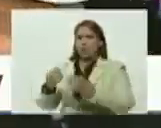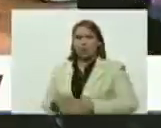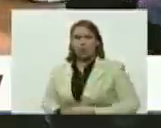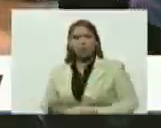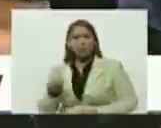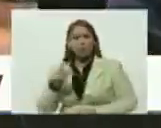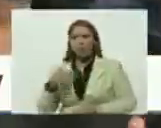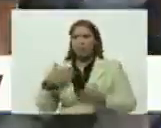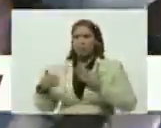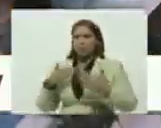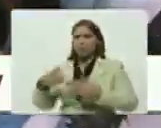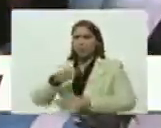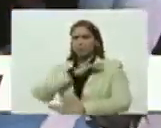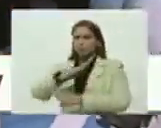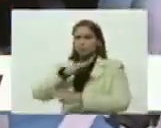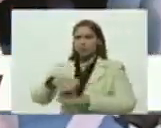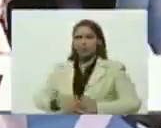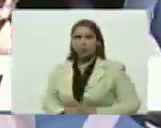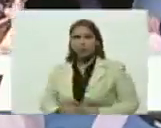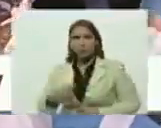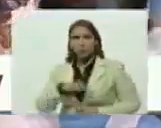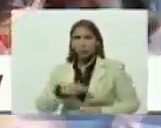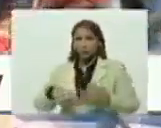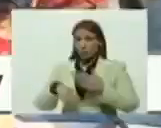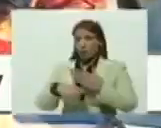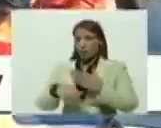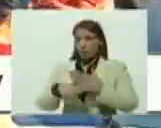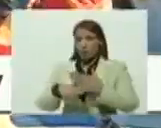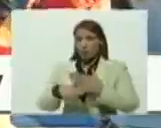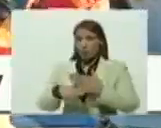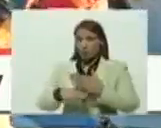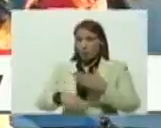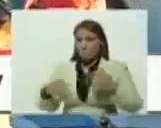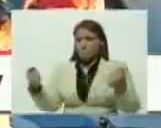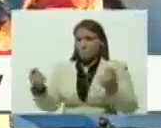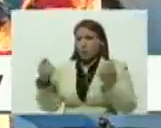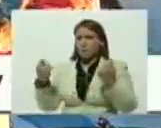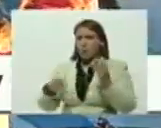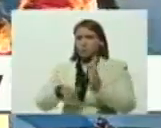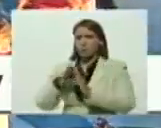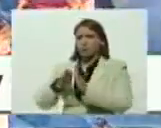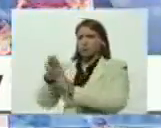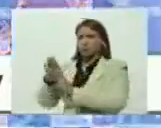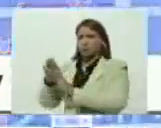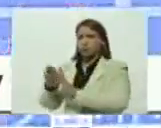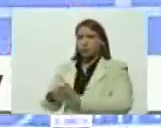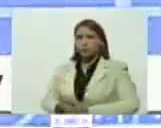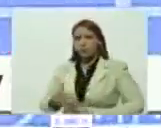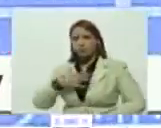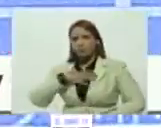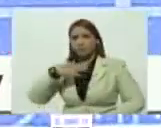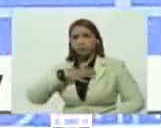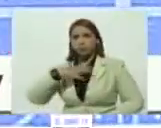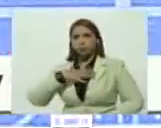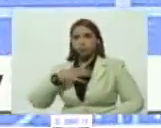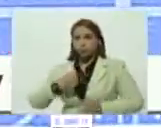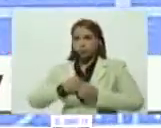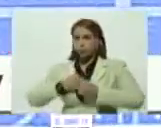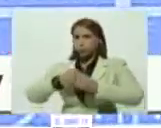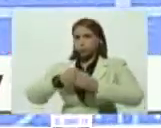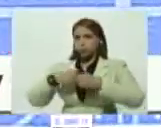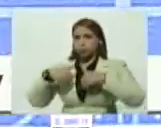importó sanciones, y vamos impulsando, latiendo, vibrando en el amor